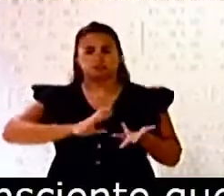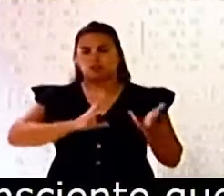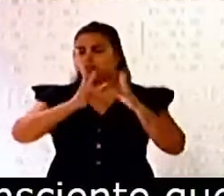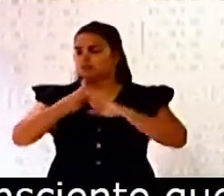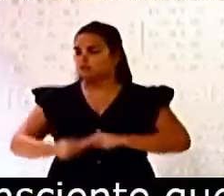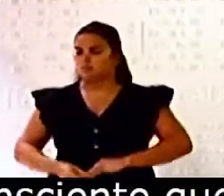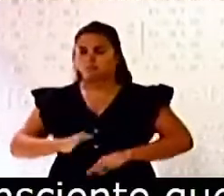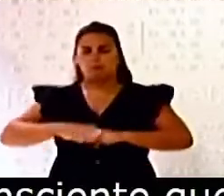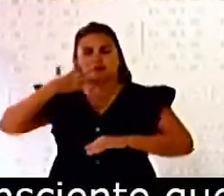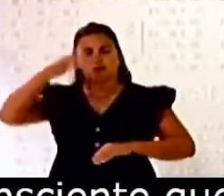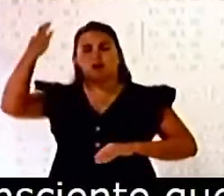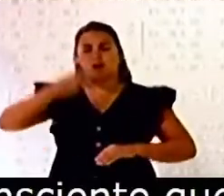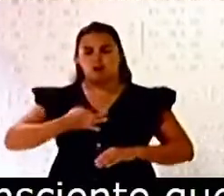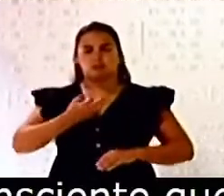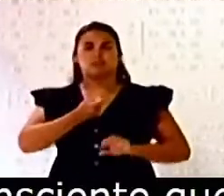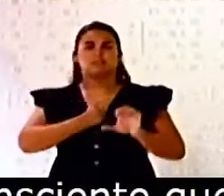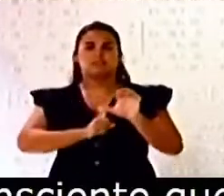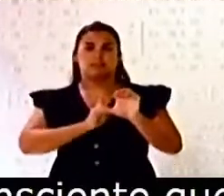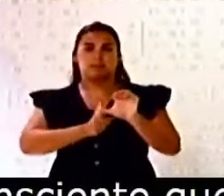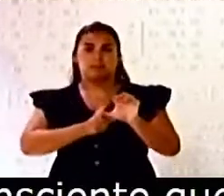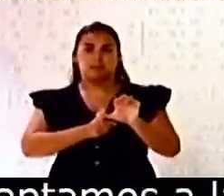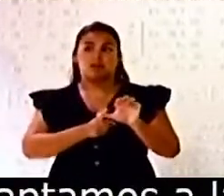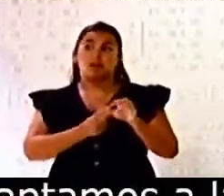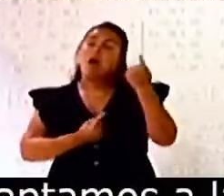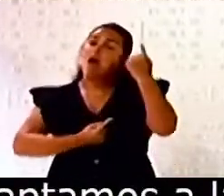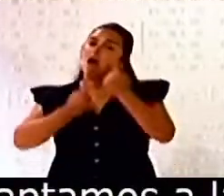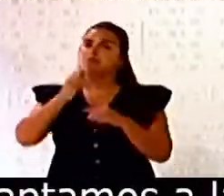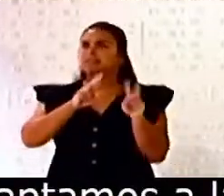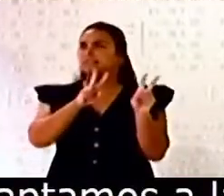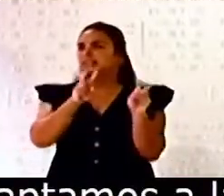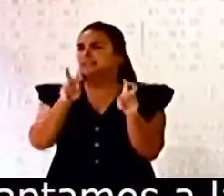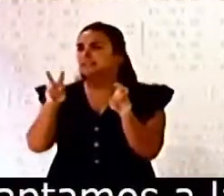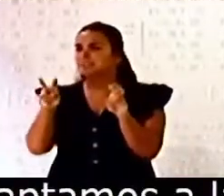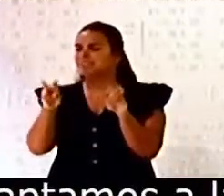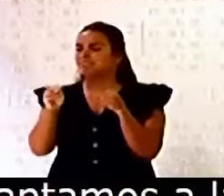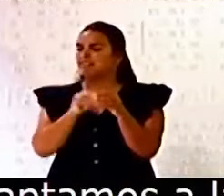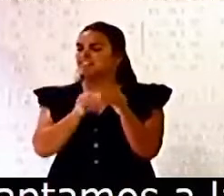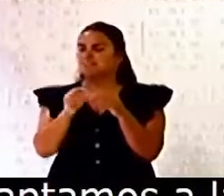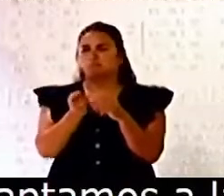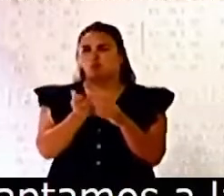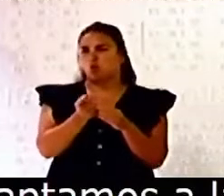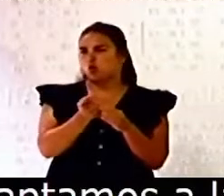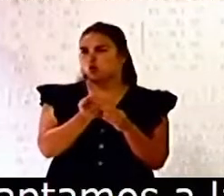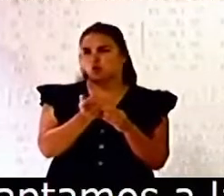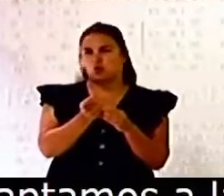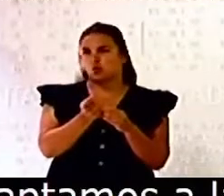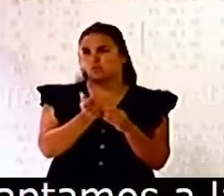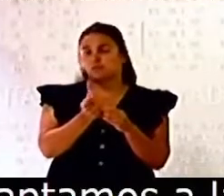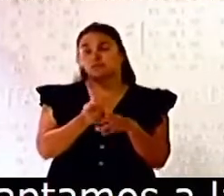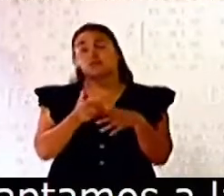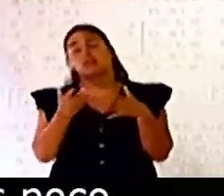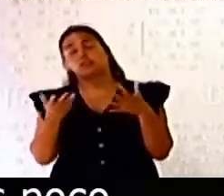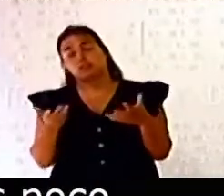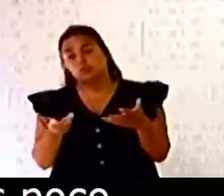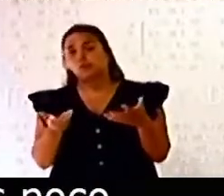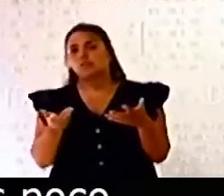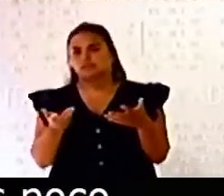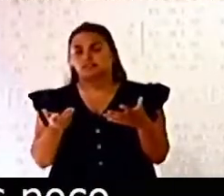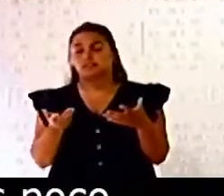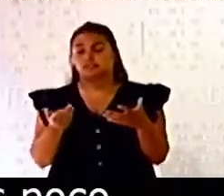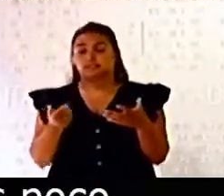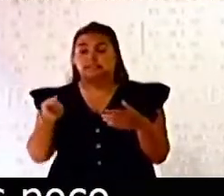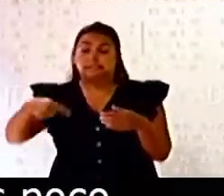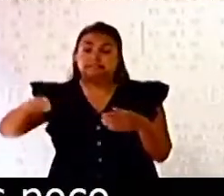realidad extremeña, tiene algunas cuestiones poco flexibles y que hacen que muchos de los que quisieran